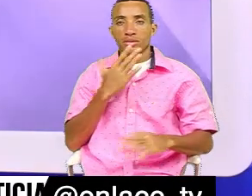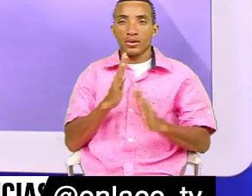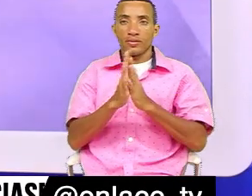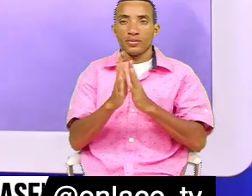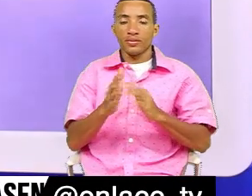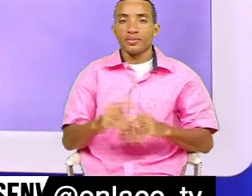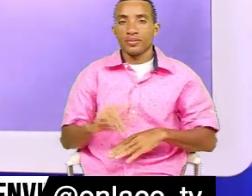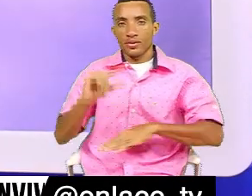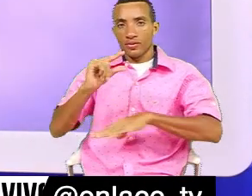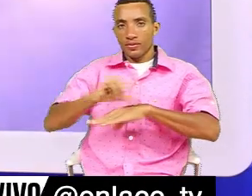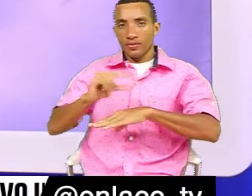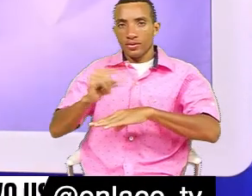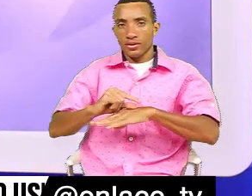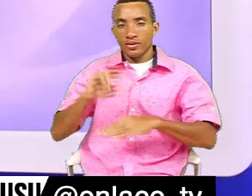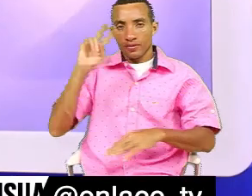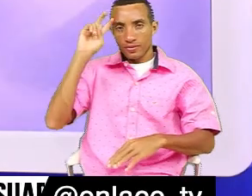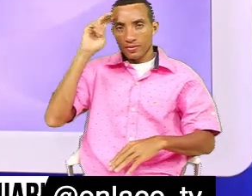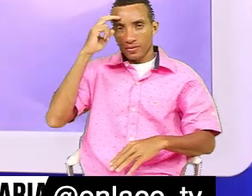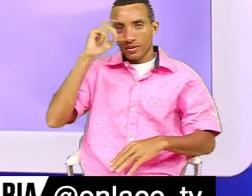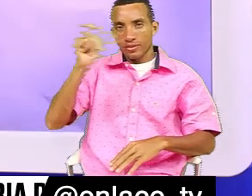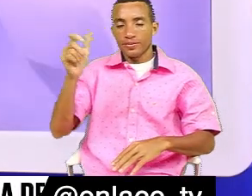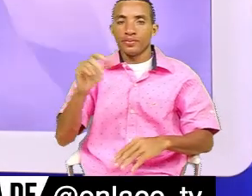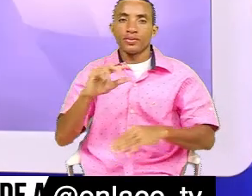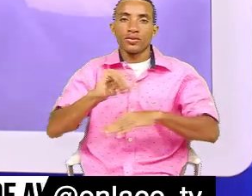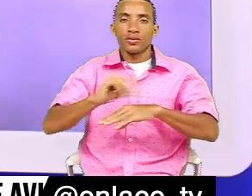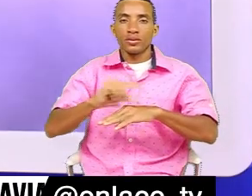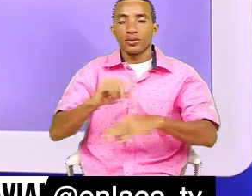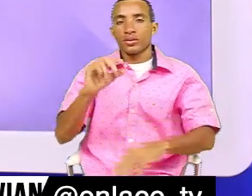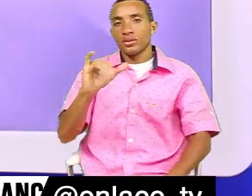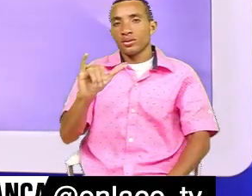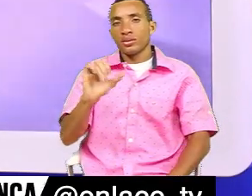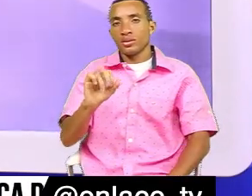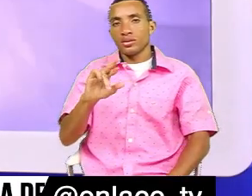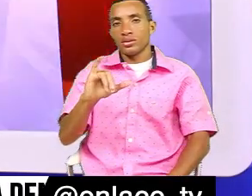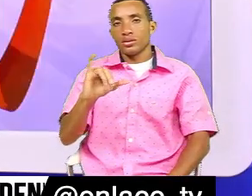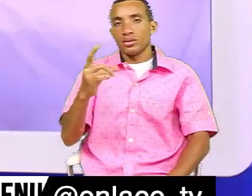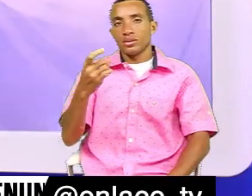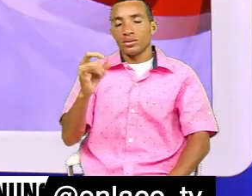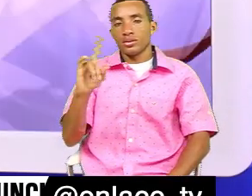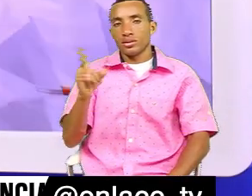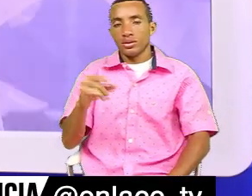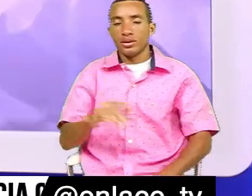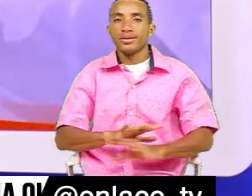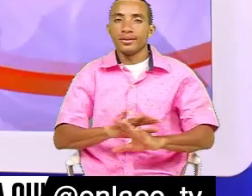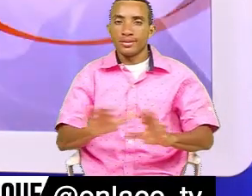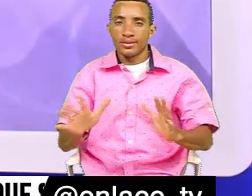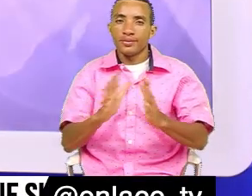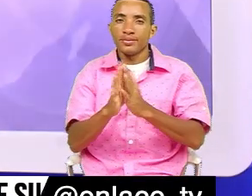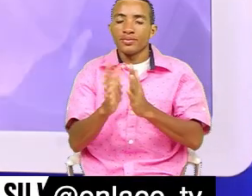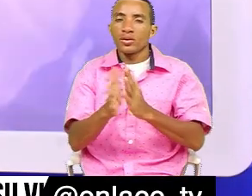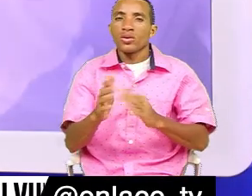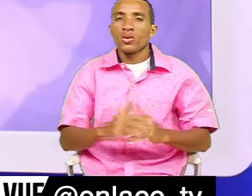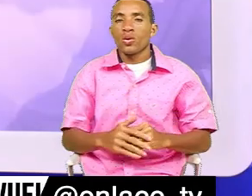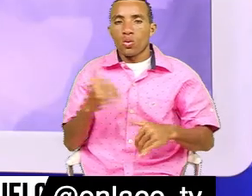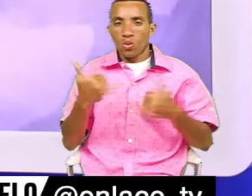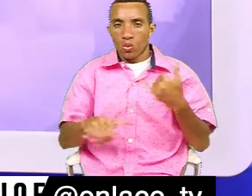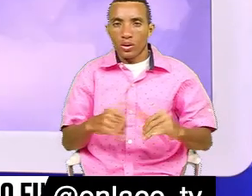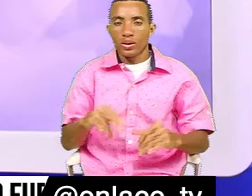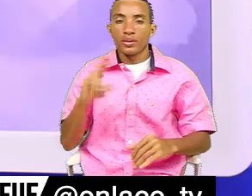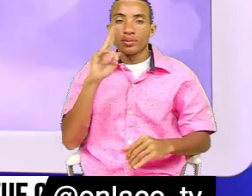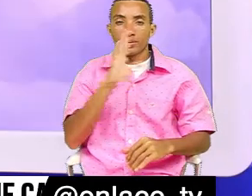Fundación Fides y la Fundación Yariguíes organizan la próxima semana los Juegos Nacionales. Son varias disciplinas las que